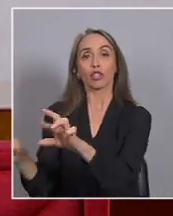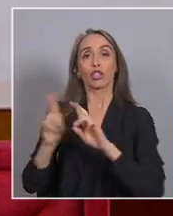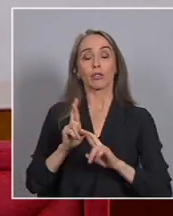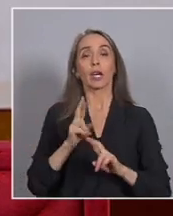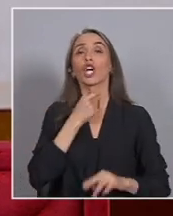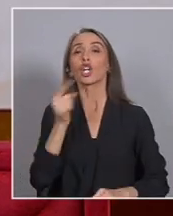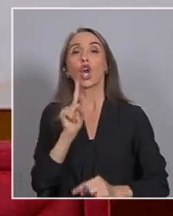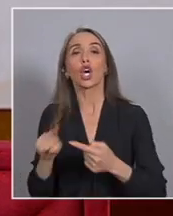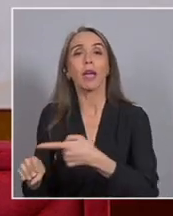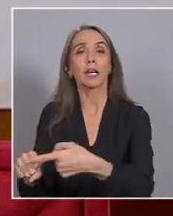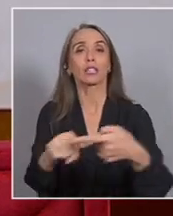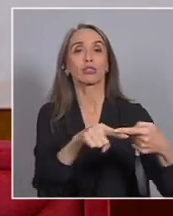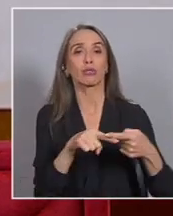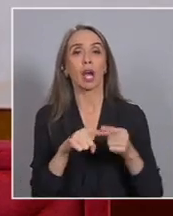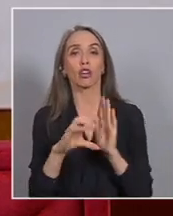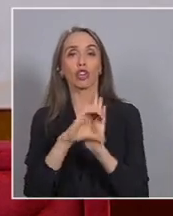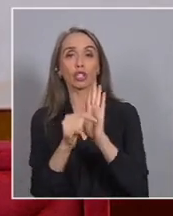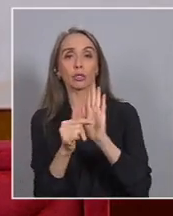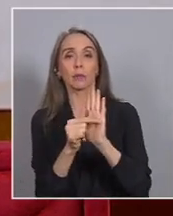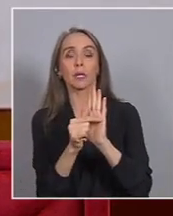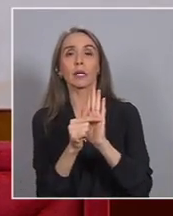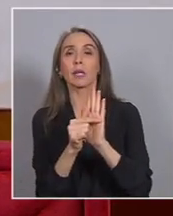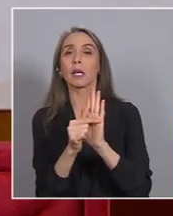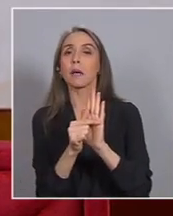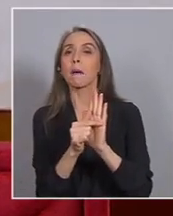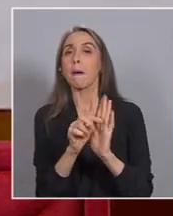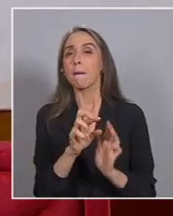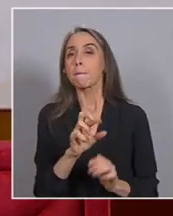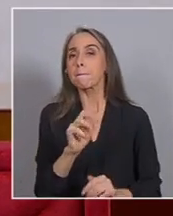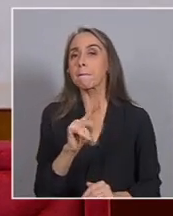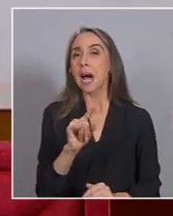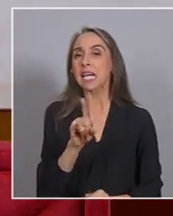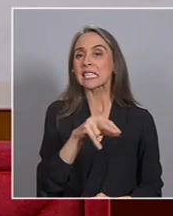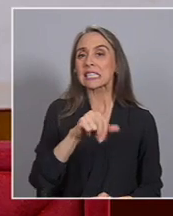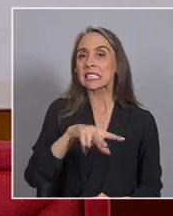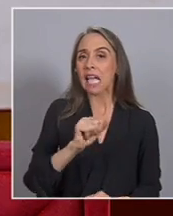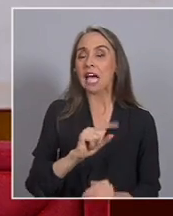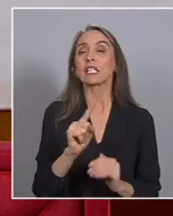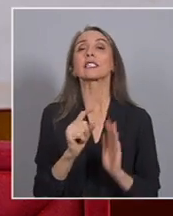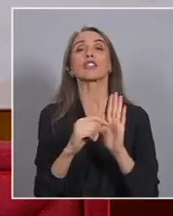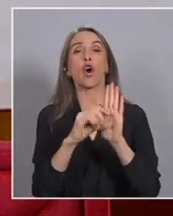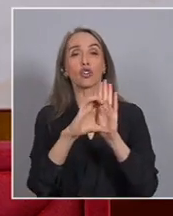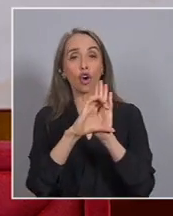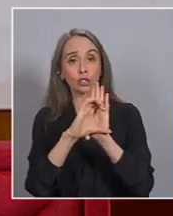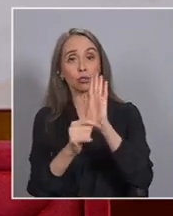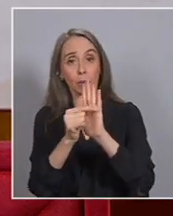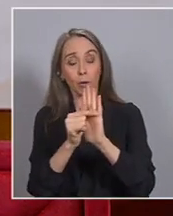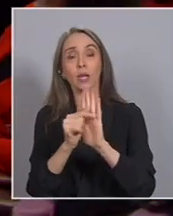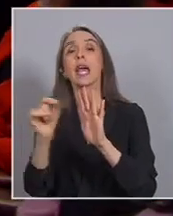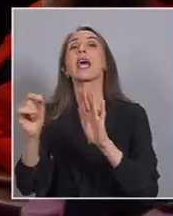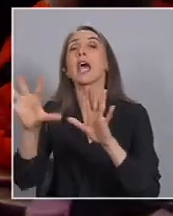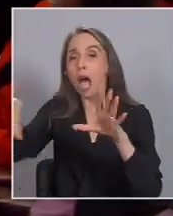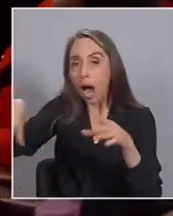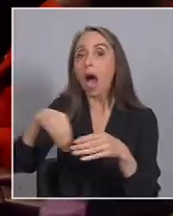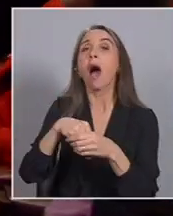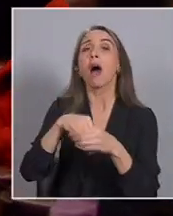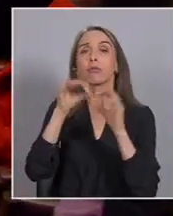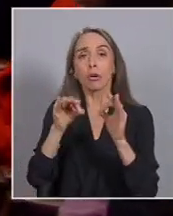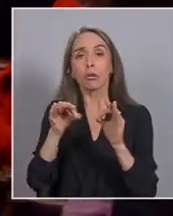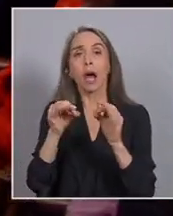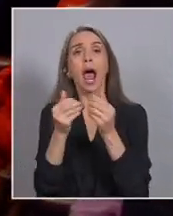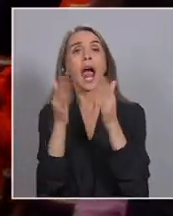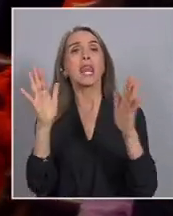como sociedad, una constitución partisana, sino una constitución incluyente que acoja el libre juego